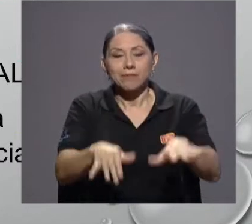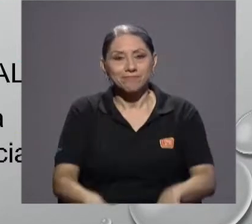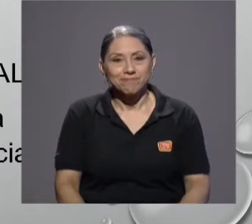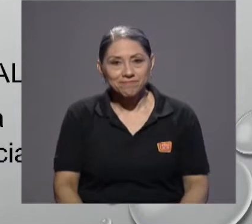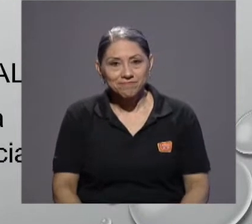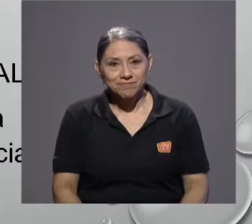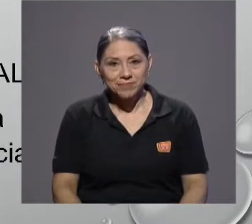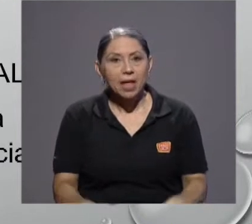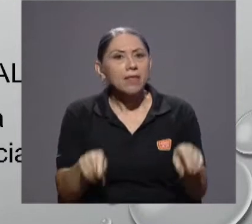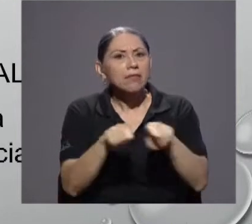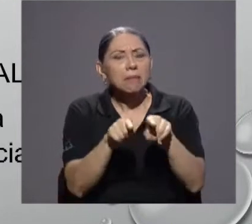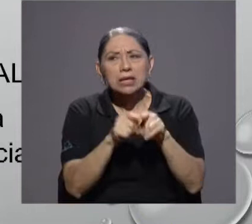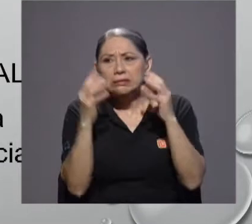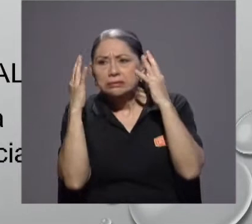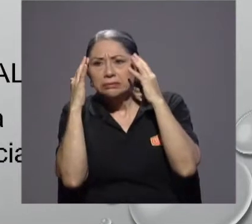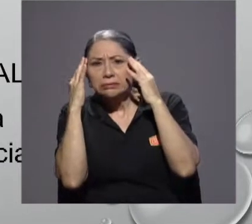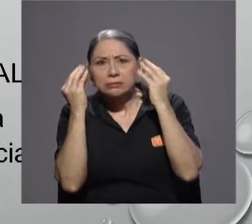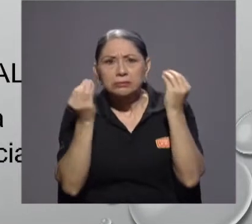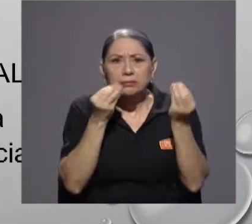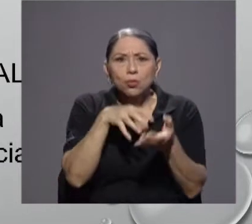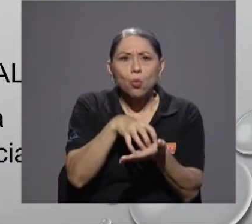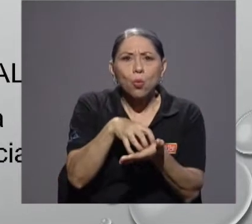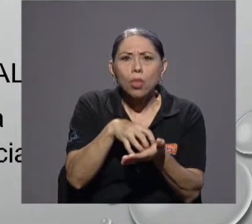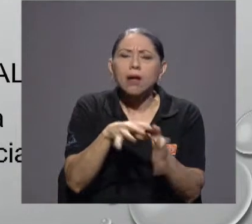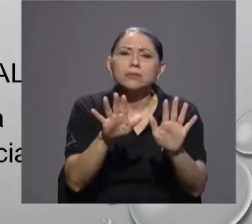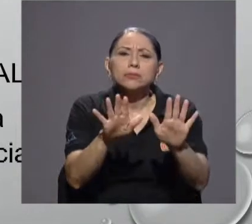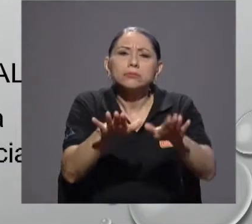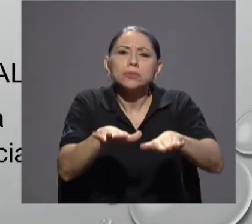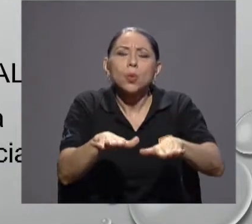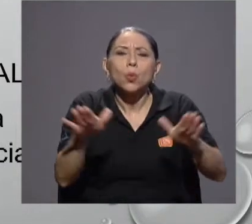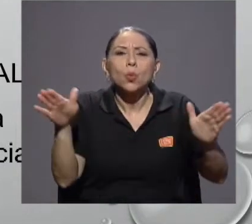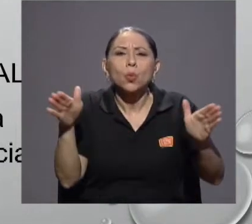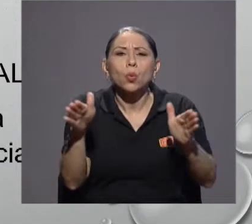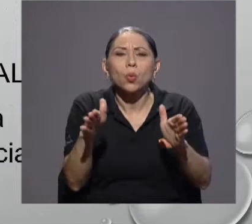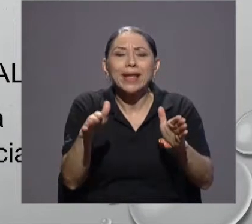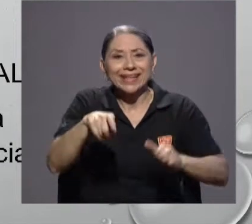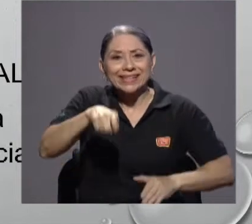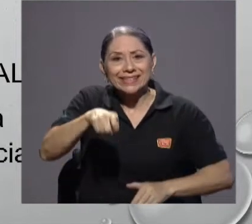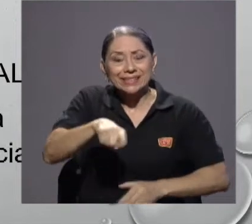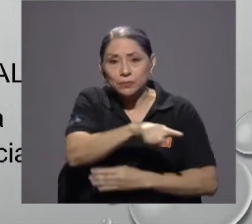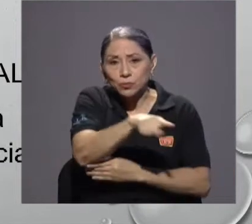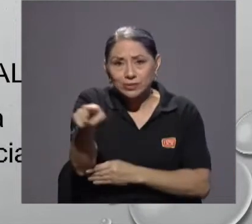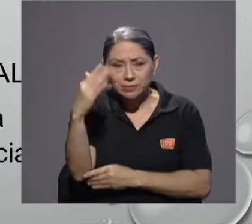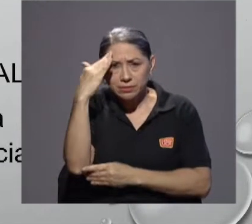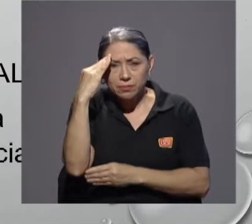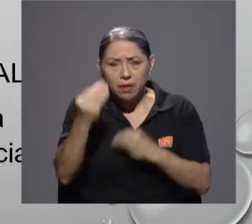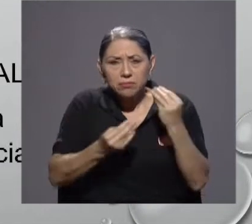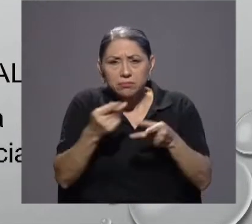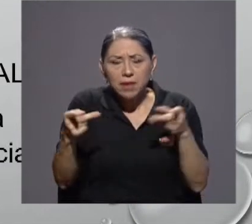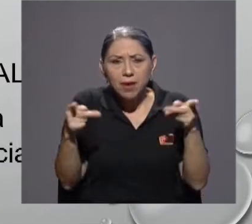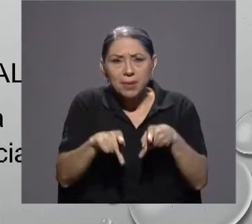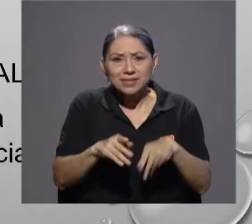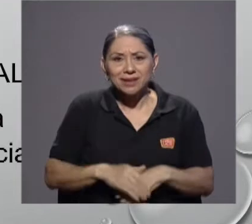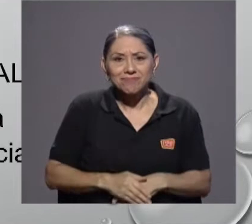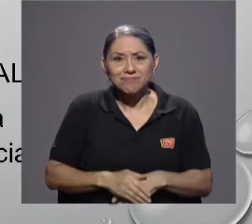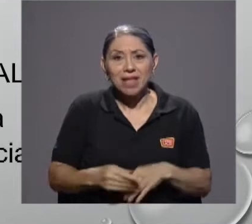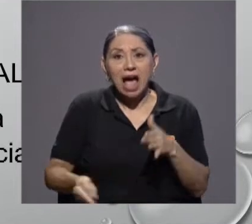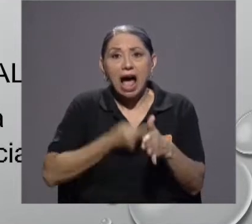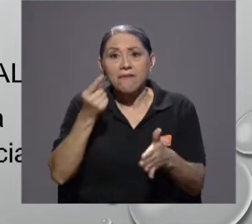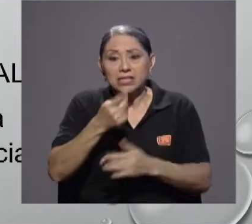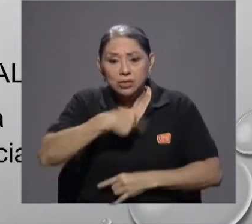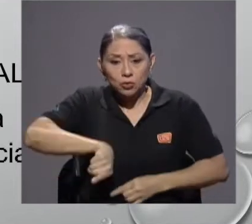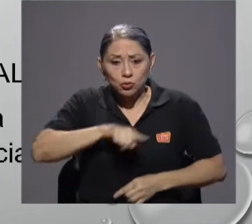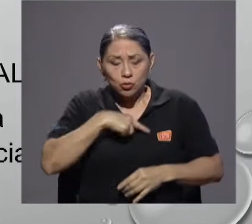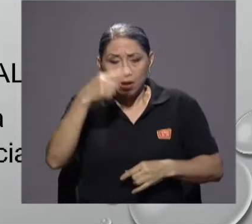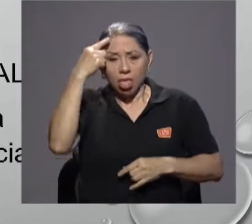bajar la incertidumbre. O sea, nosotros necesitamos que la gente sepa qué es lo que va a pasar y a veces la pandemia no nos deja